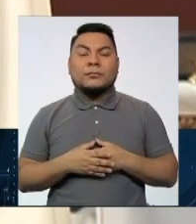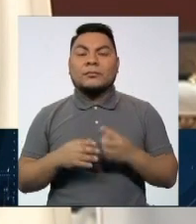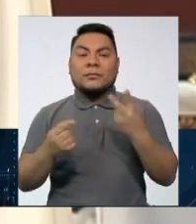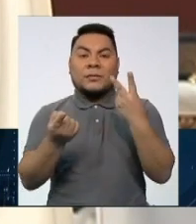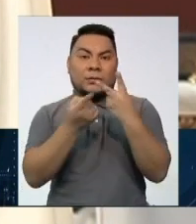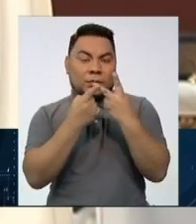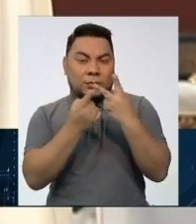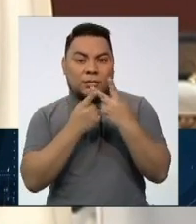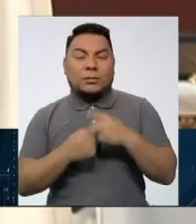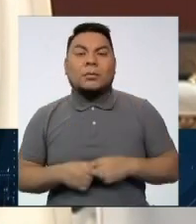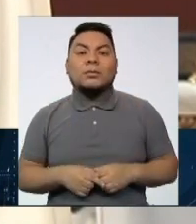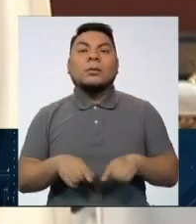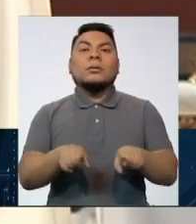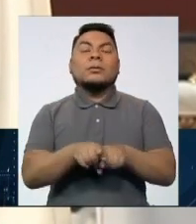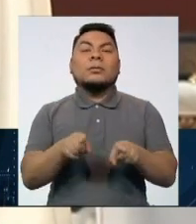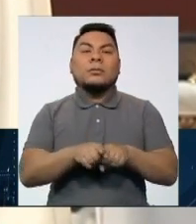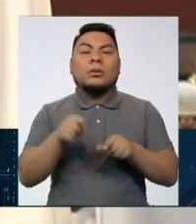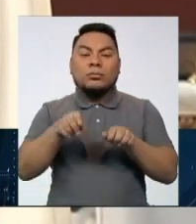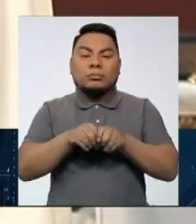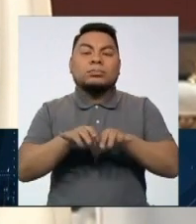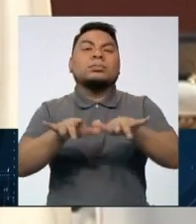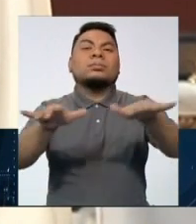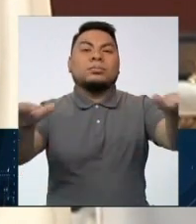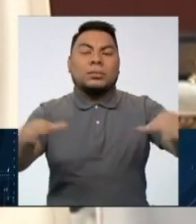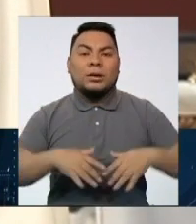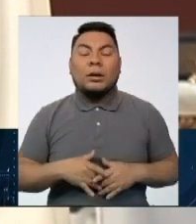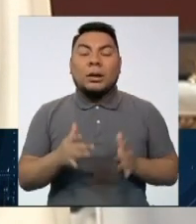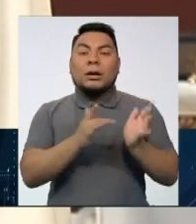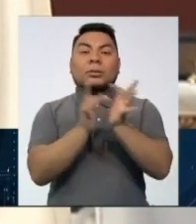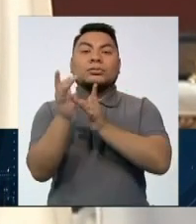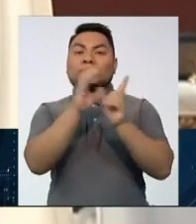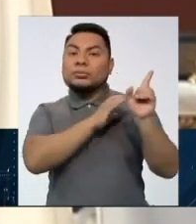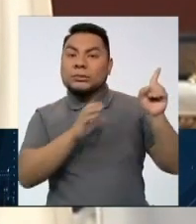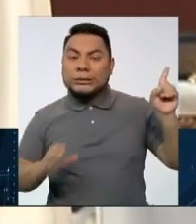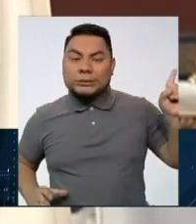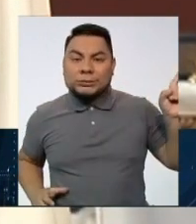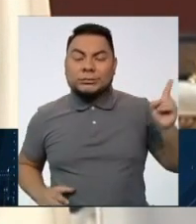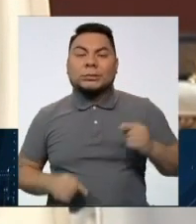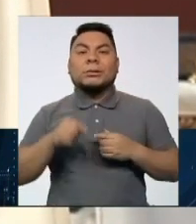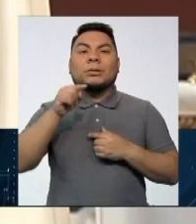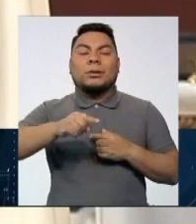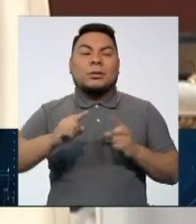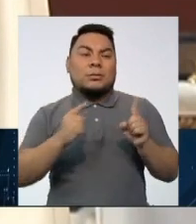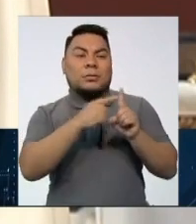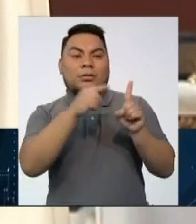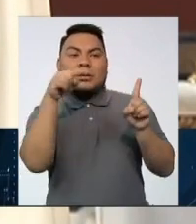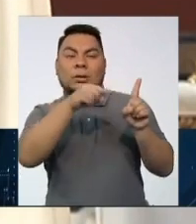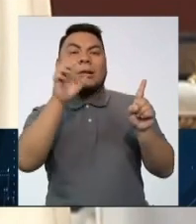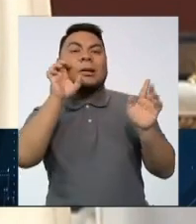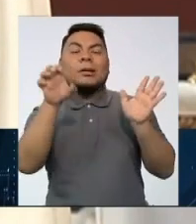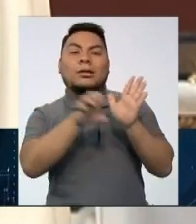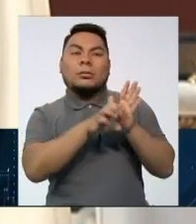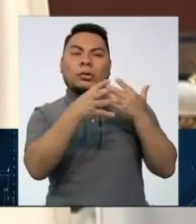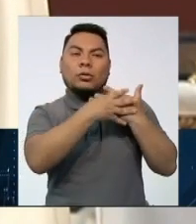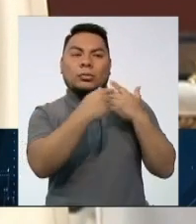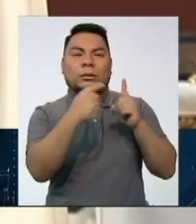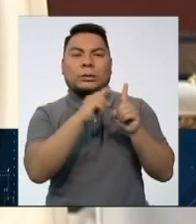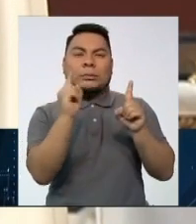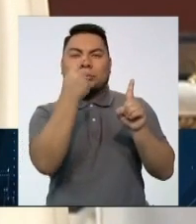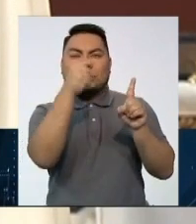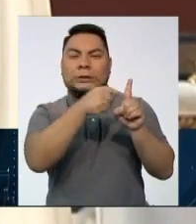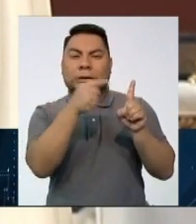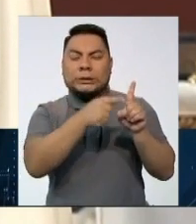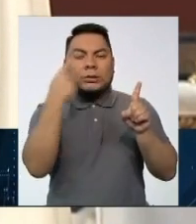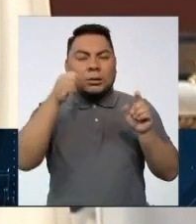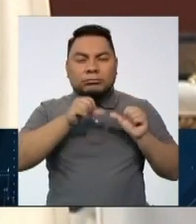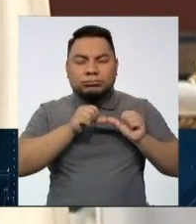Segundo, la centralidad de Jesucristo como referente absoluto, constante